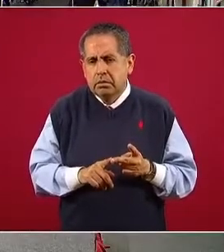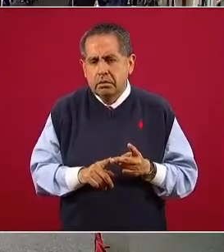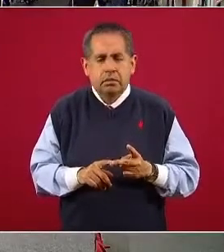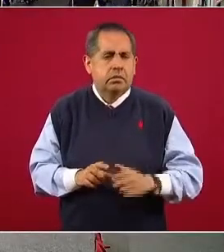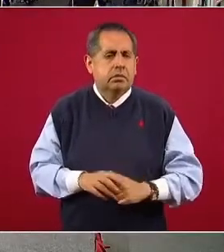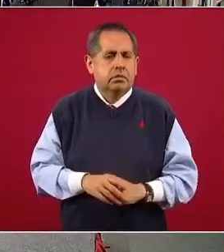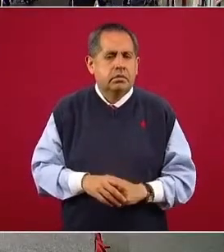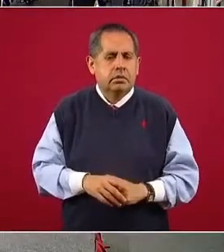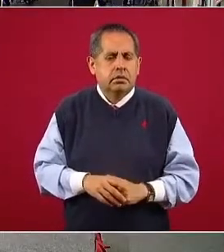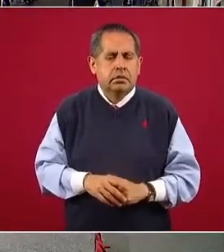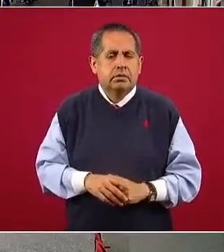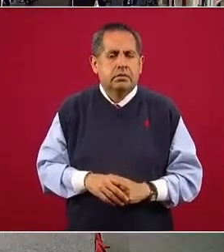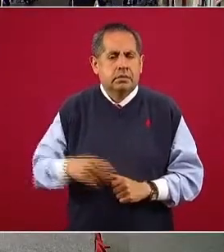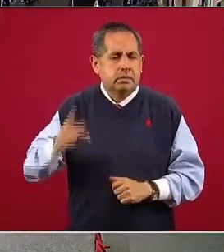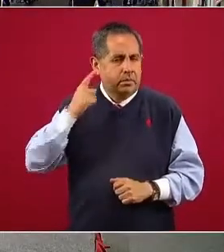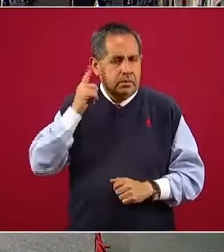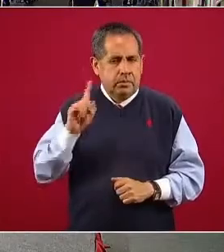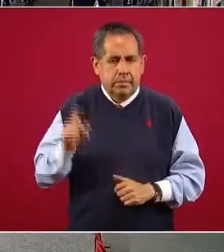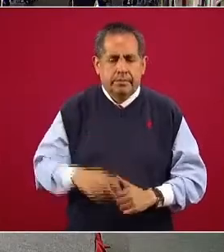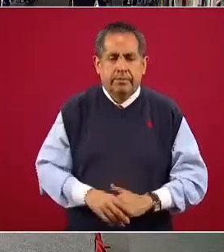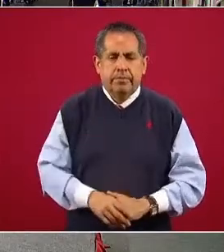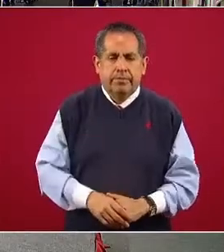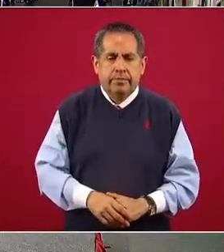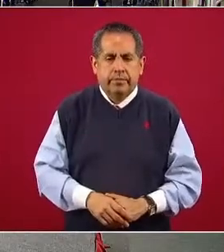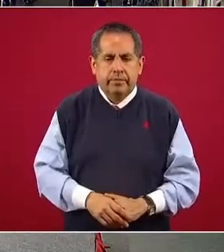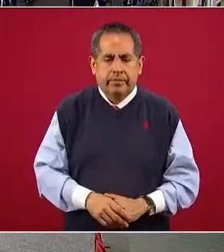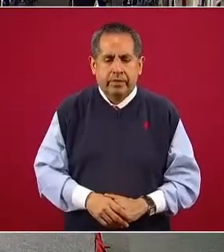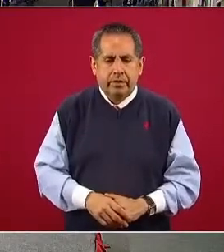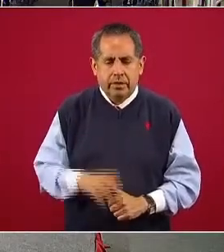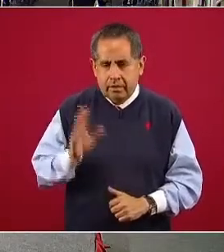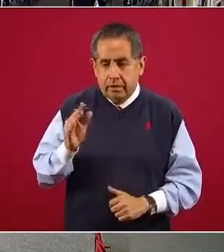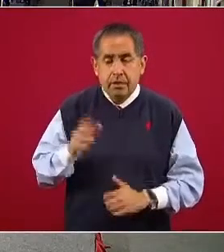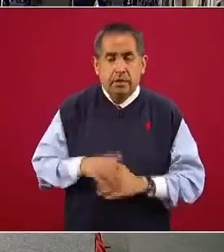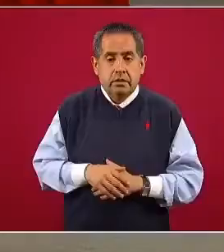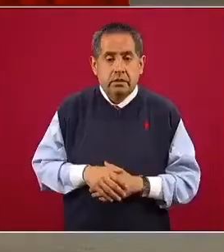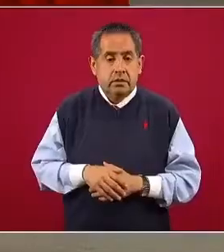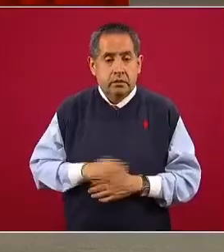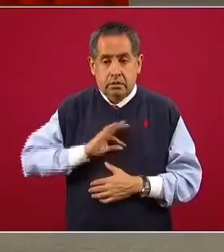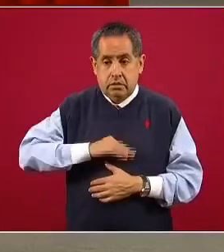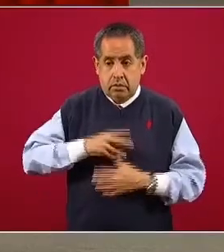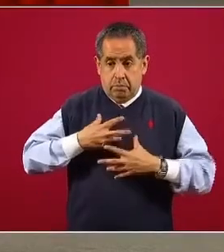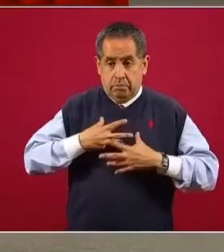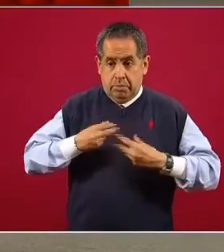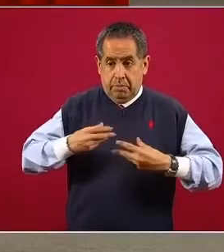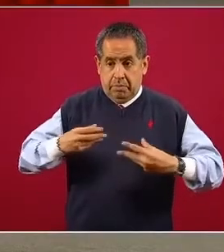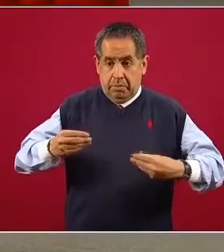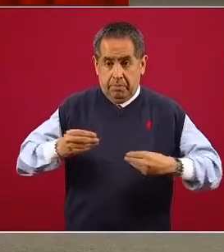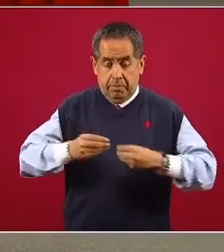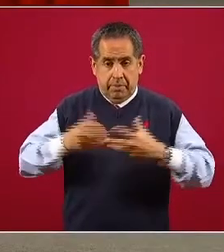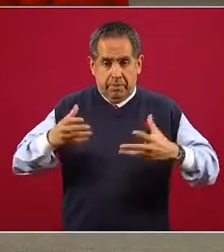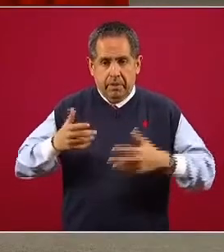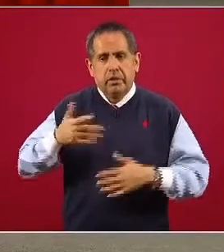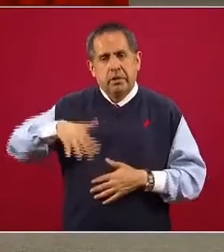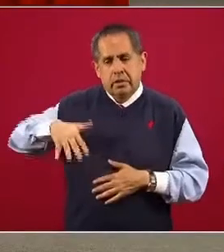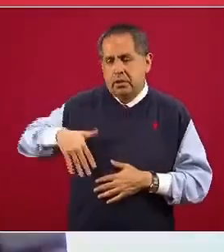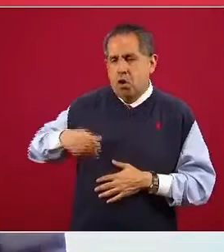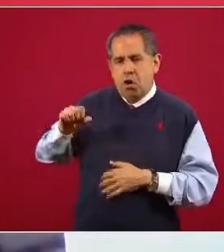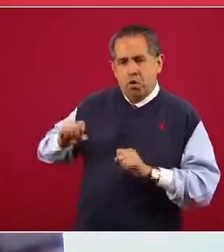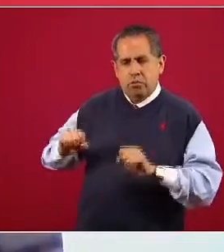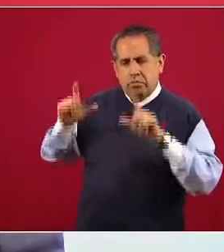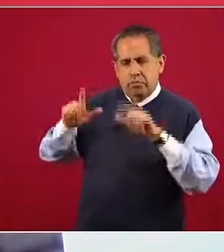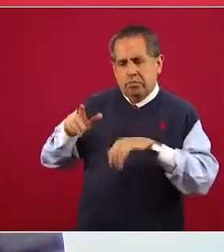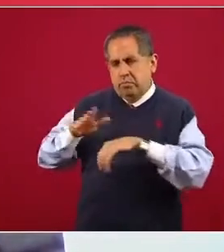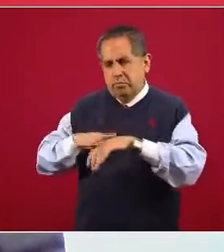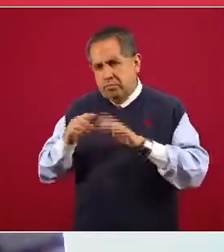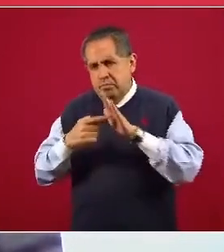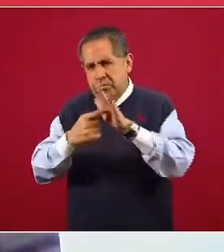Sobre el aumento de contagios diariamente. Ya. Los contagios es justo lo que presentamos ahora.